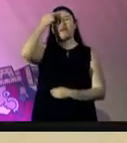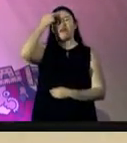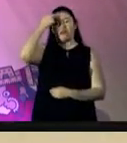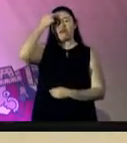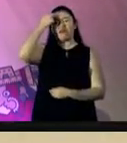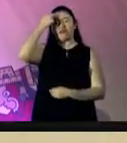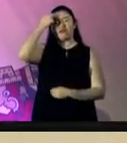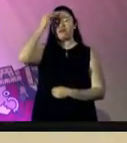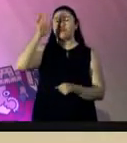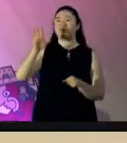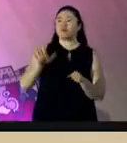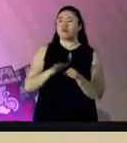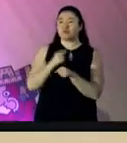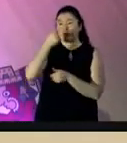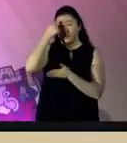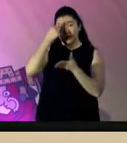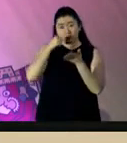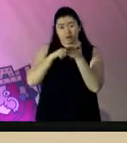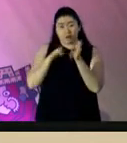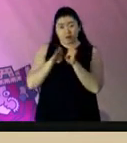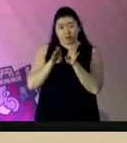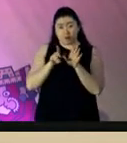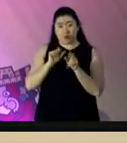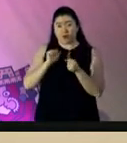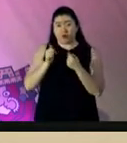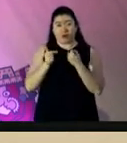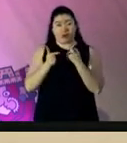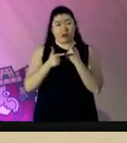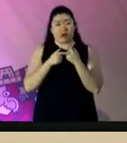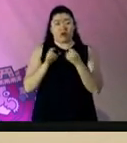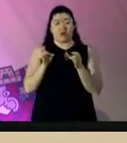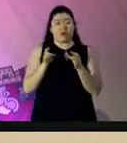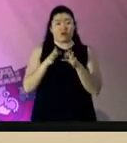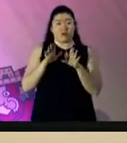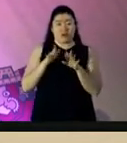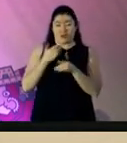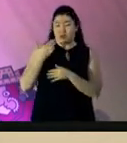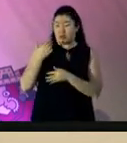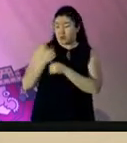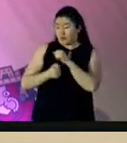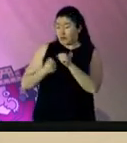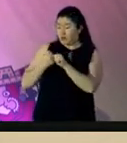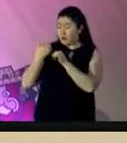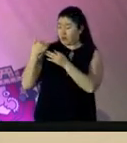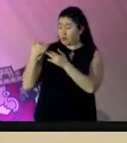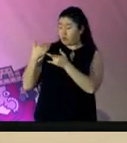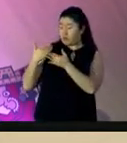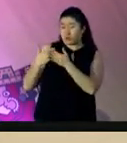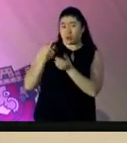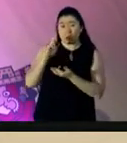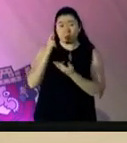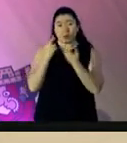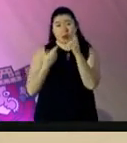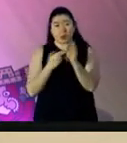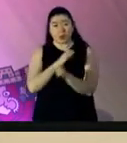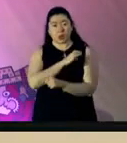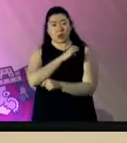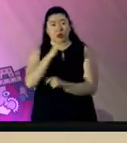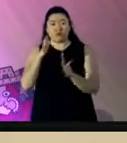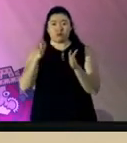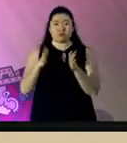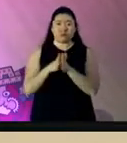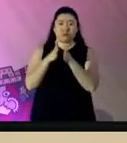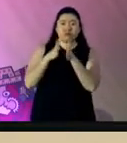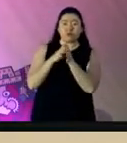hay ninguna movilización independiente de los últimos 50 años ninguna lucha campesina ninguna lucha